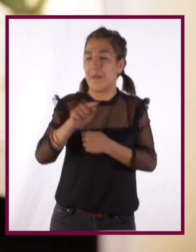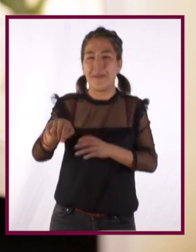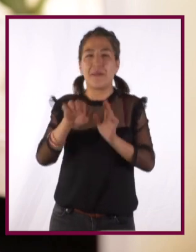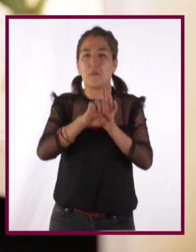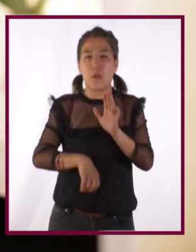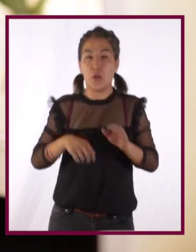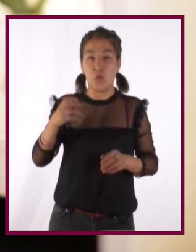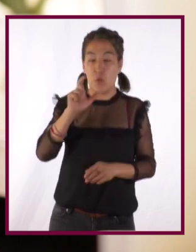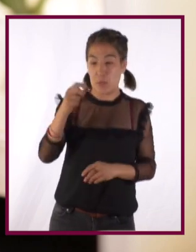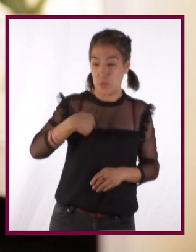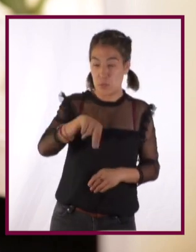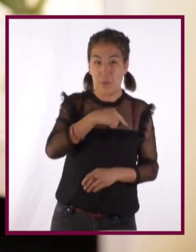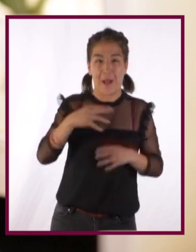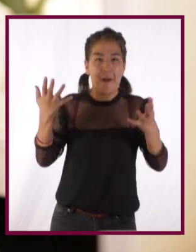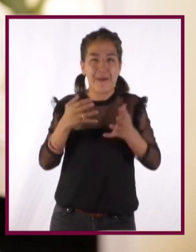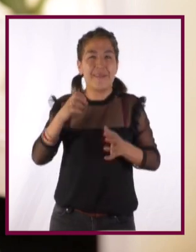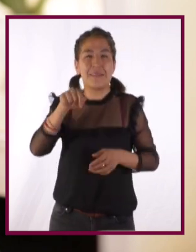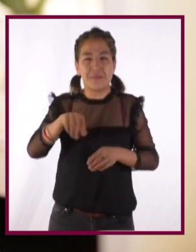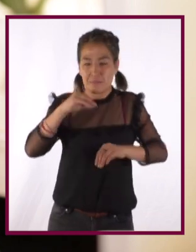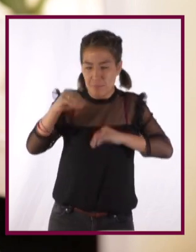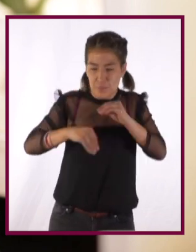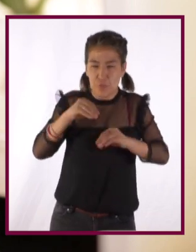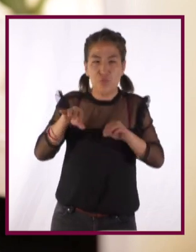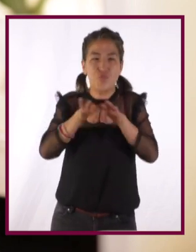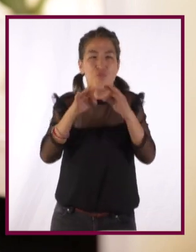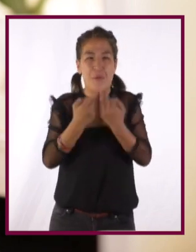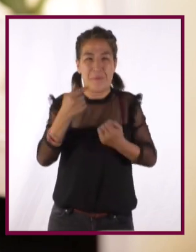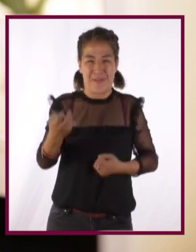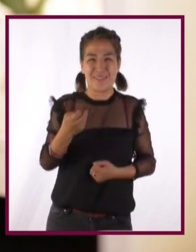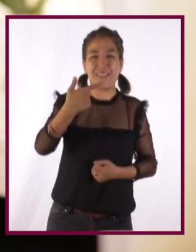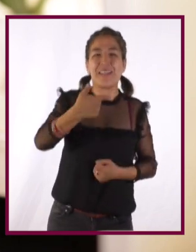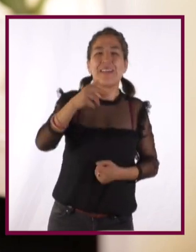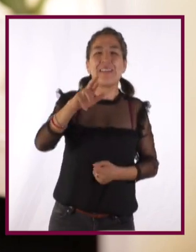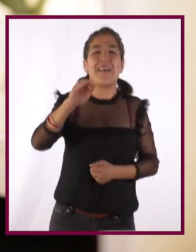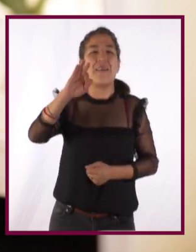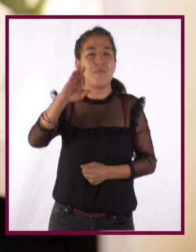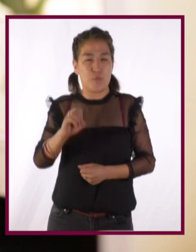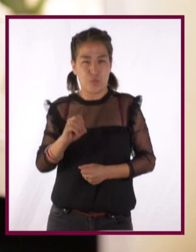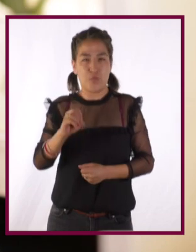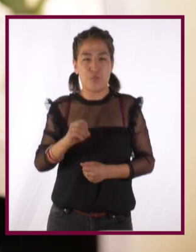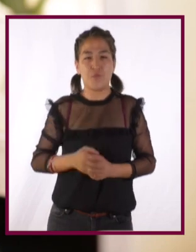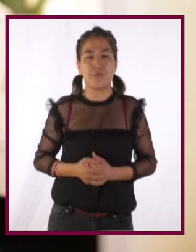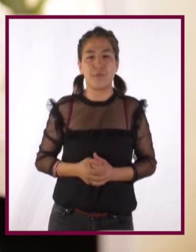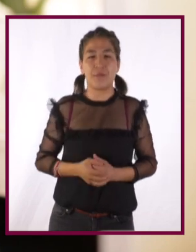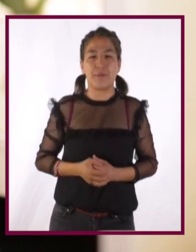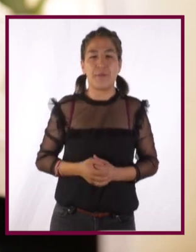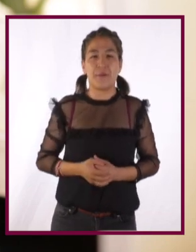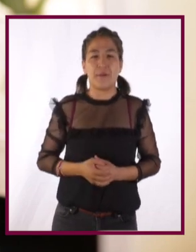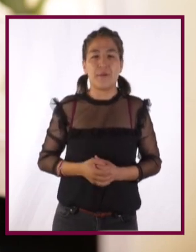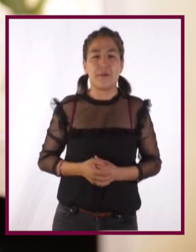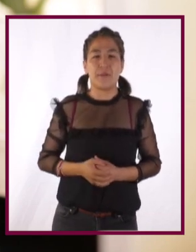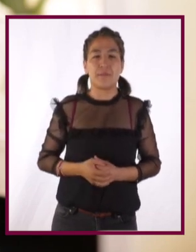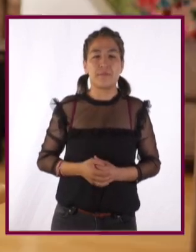mencionado, cuando nosotros modelamos a través de una gráfica o un grafo,